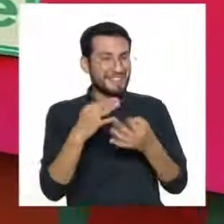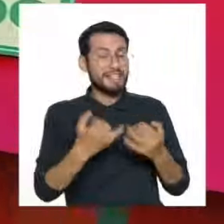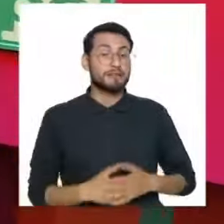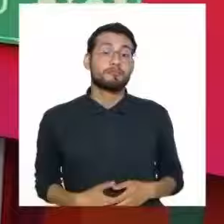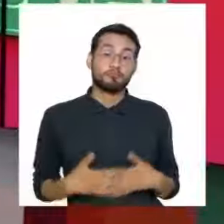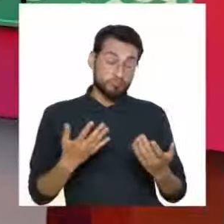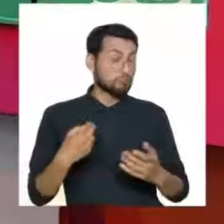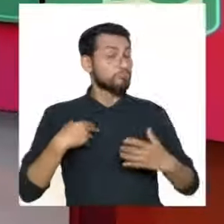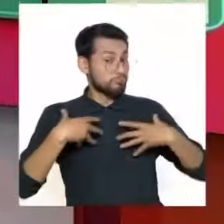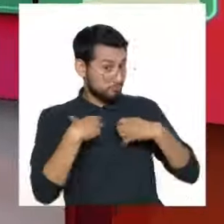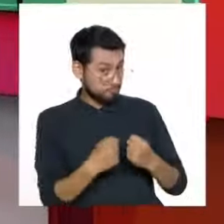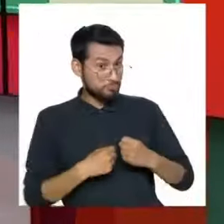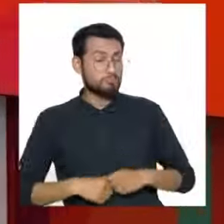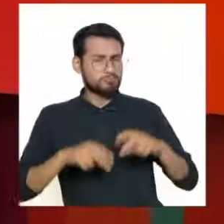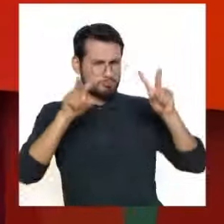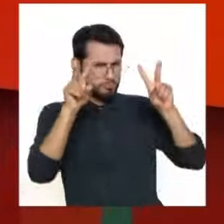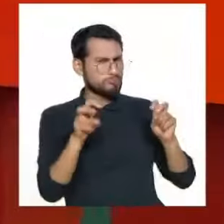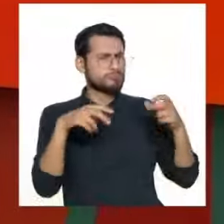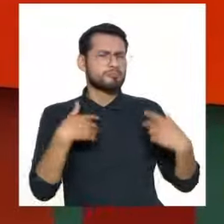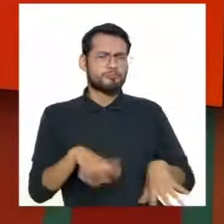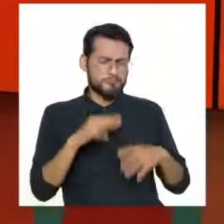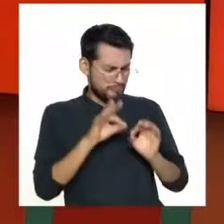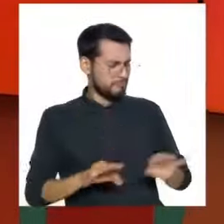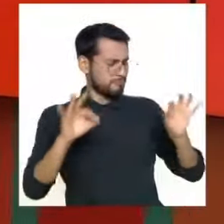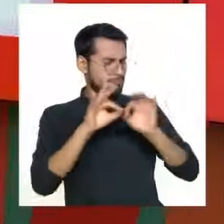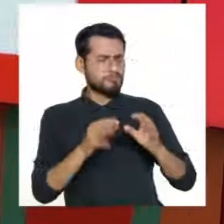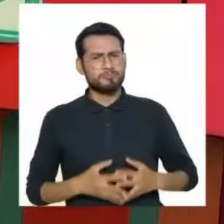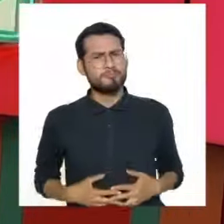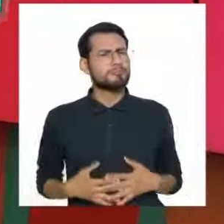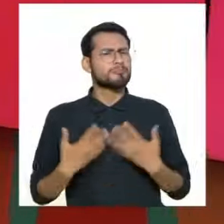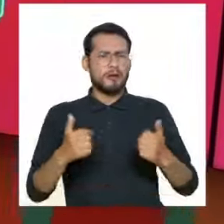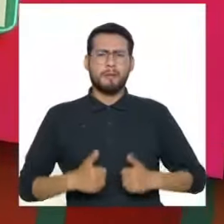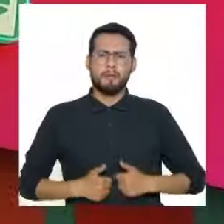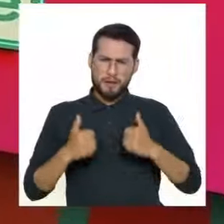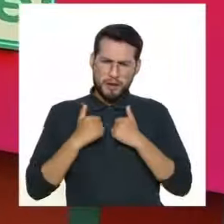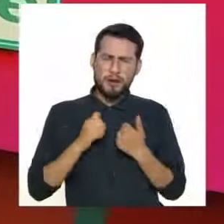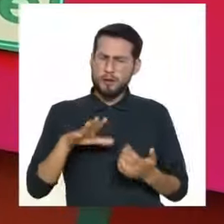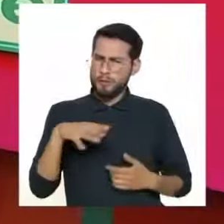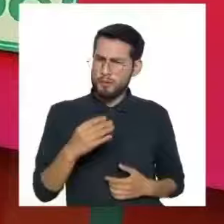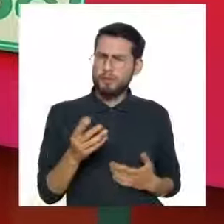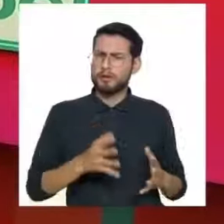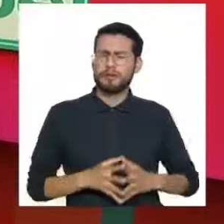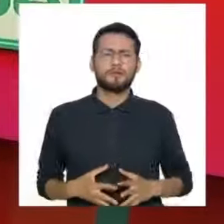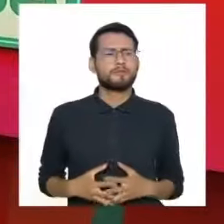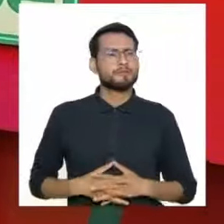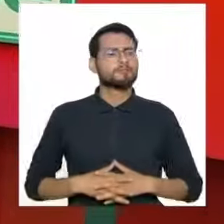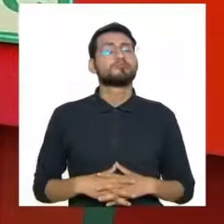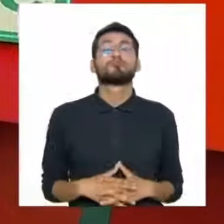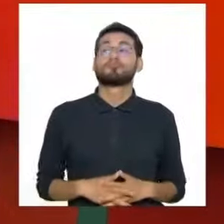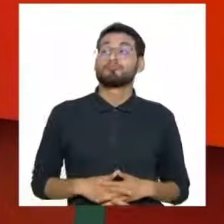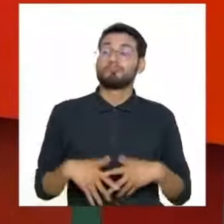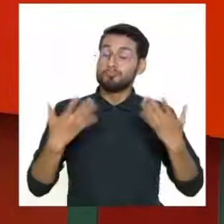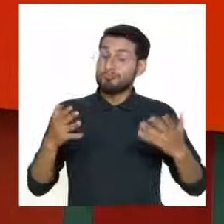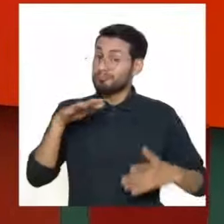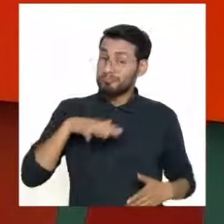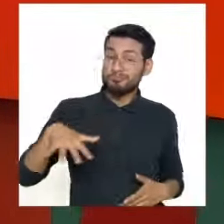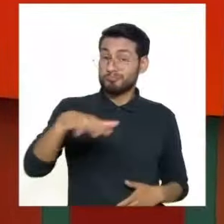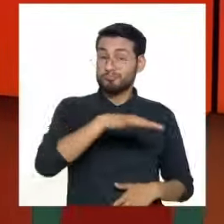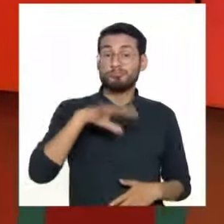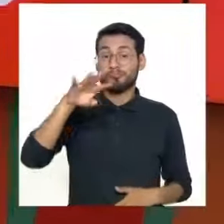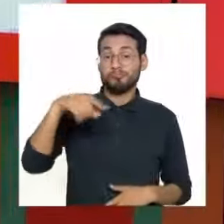nos lo hacemos con la salud con un tema realmente muy importante que lleva la vida o que que que aparece en casi